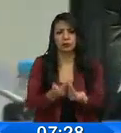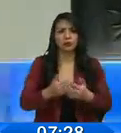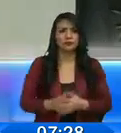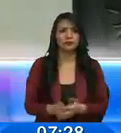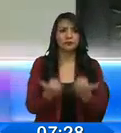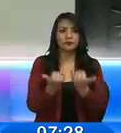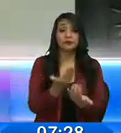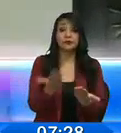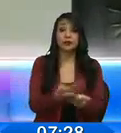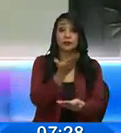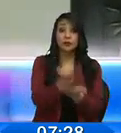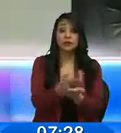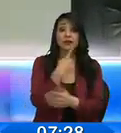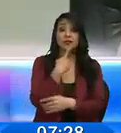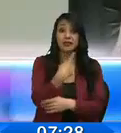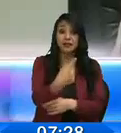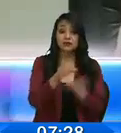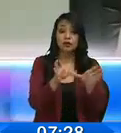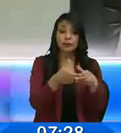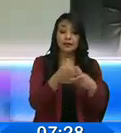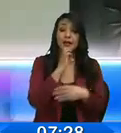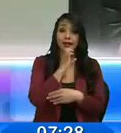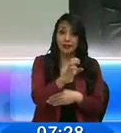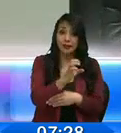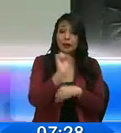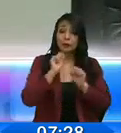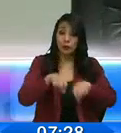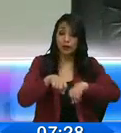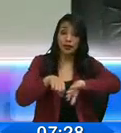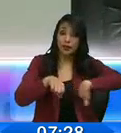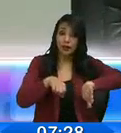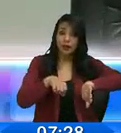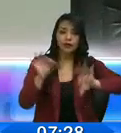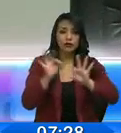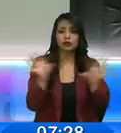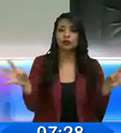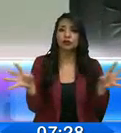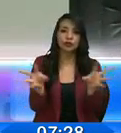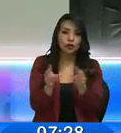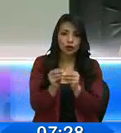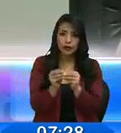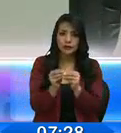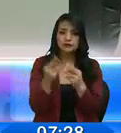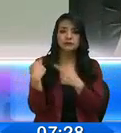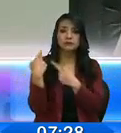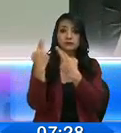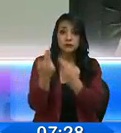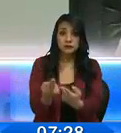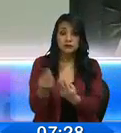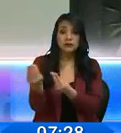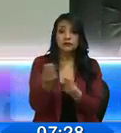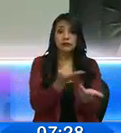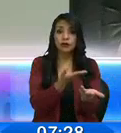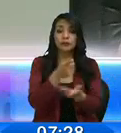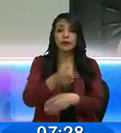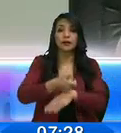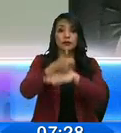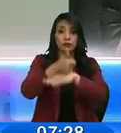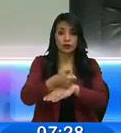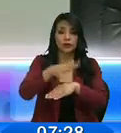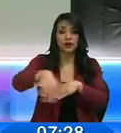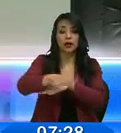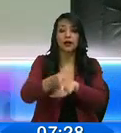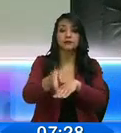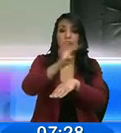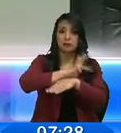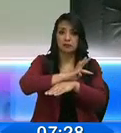no dice que el comité de ética pone sanciones, sino que todas estas pasan a conocimiento y decisión del Pleno de la Asamblea Nacional,